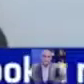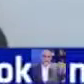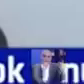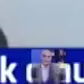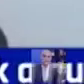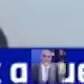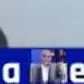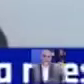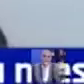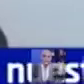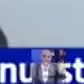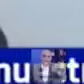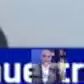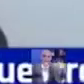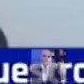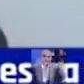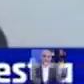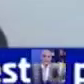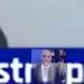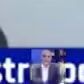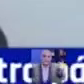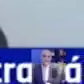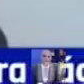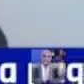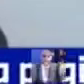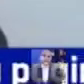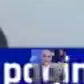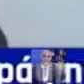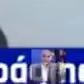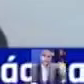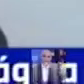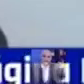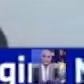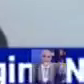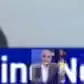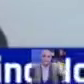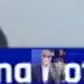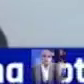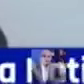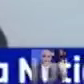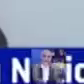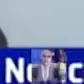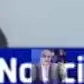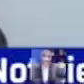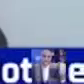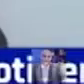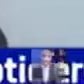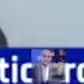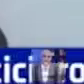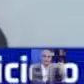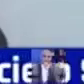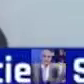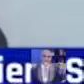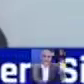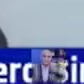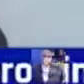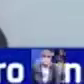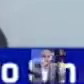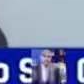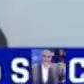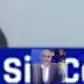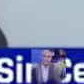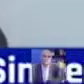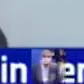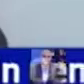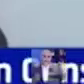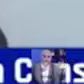a conocer, no se ha difundido las conversaciones y los resultados de este diálogo que tuvo el presidente López Obrador